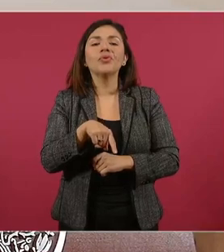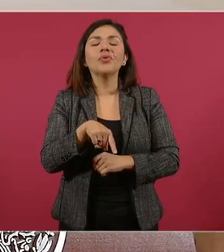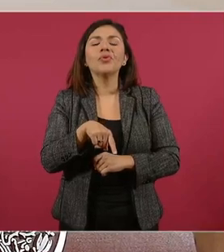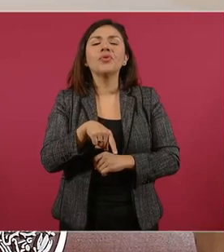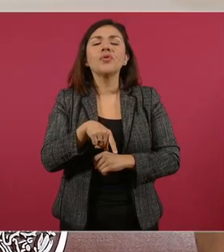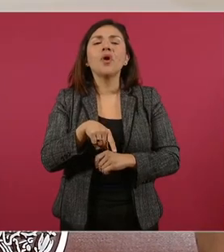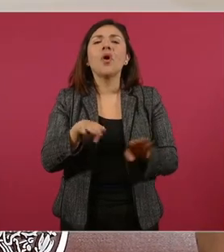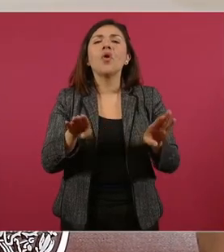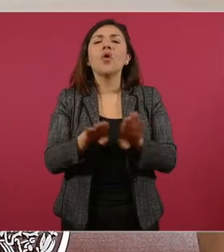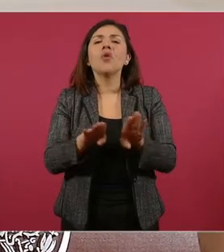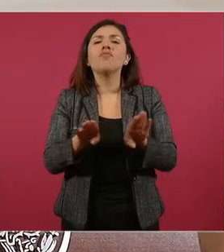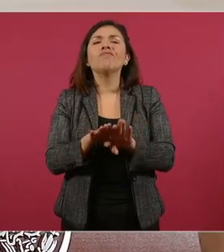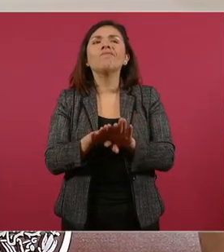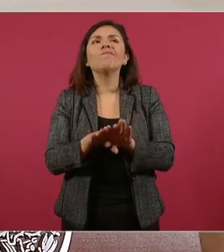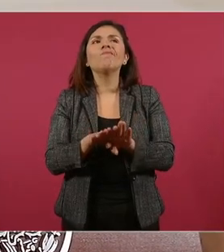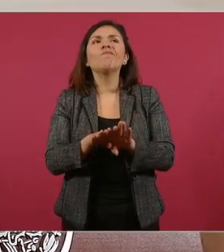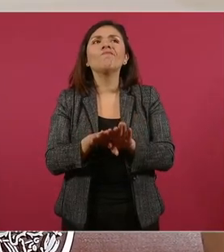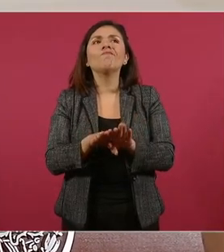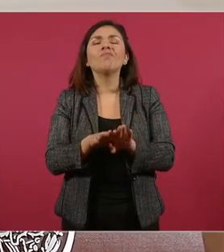calificaban